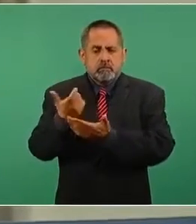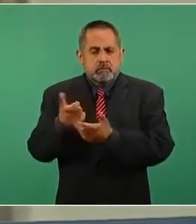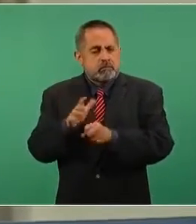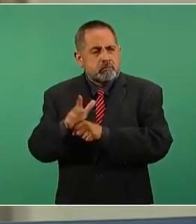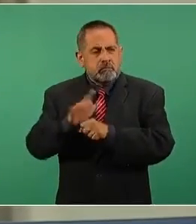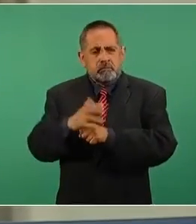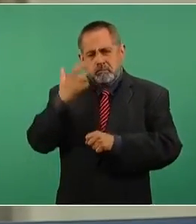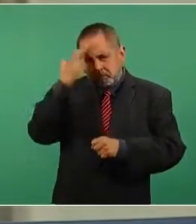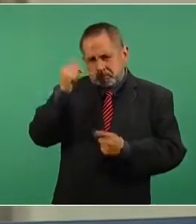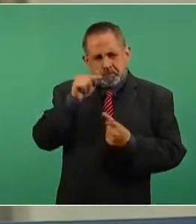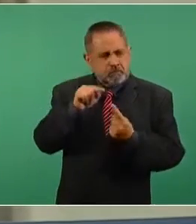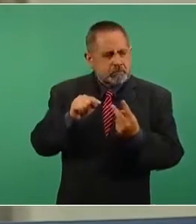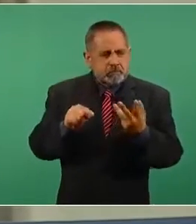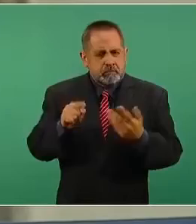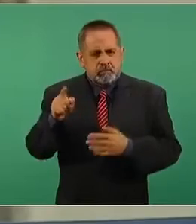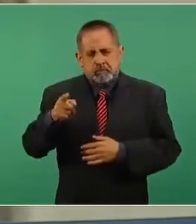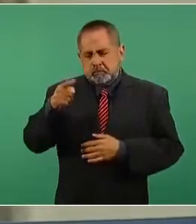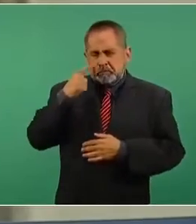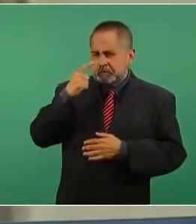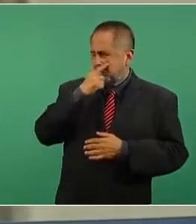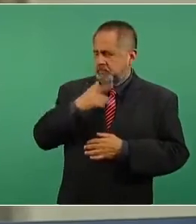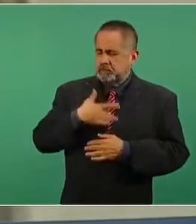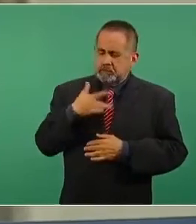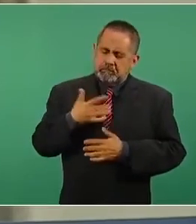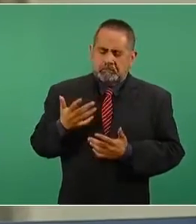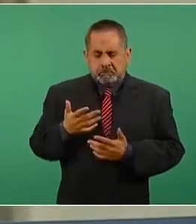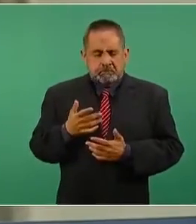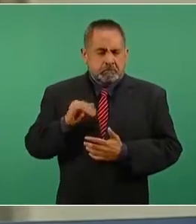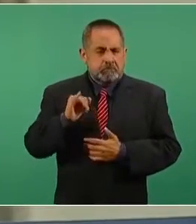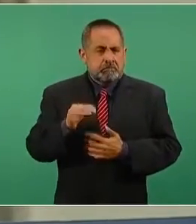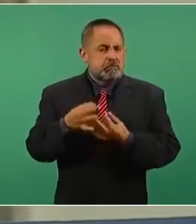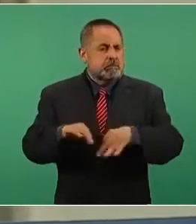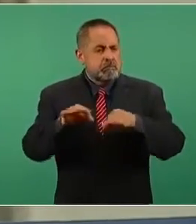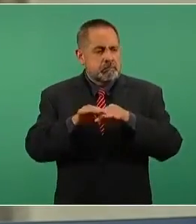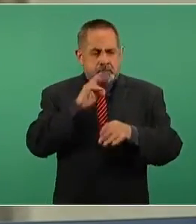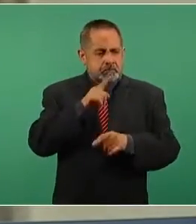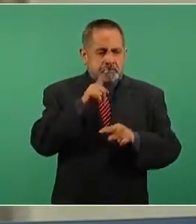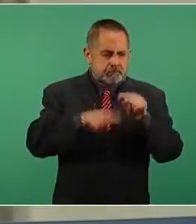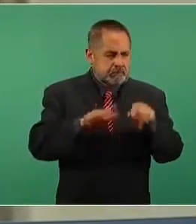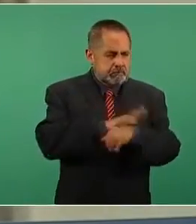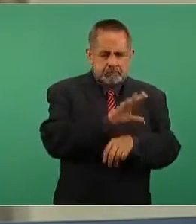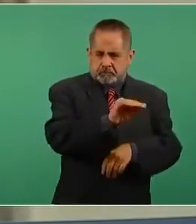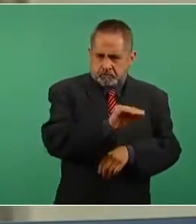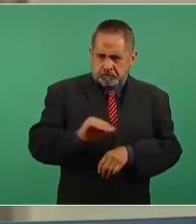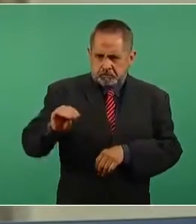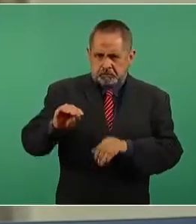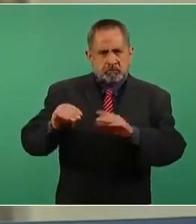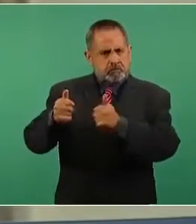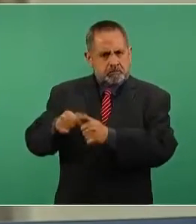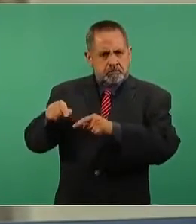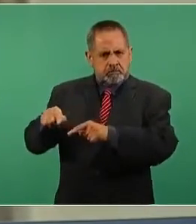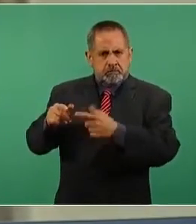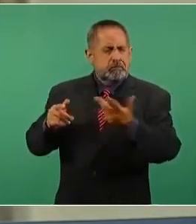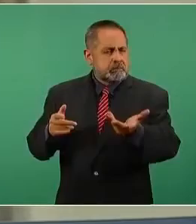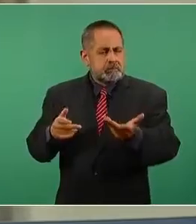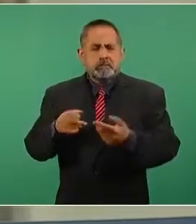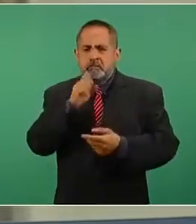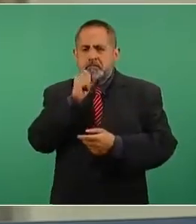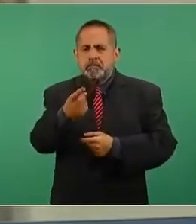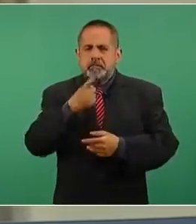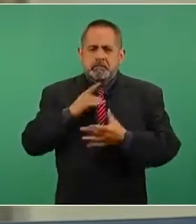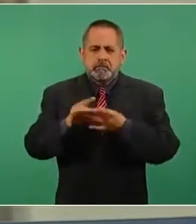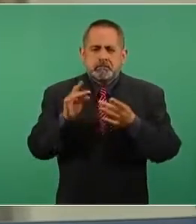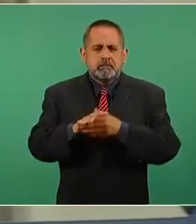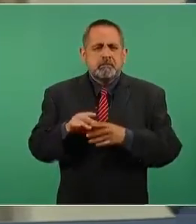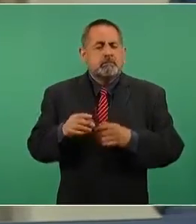las razones que a usted le parecieron importantes para tomar esta decisión? Y también saber qué nos puede decir del